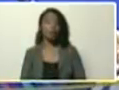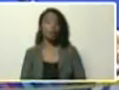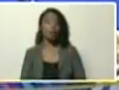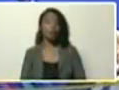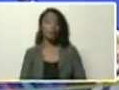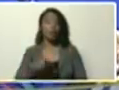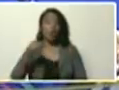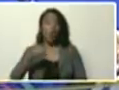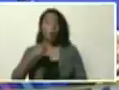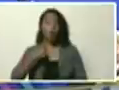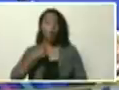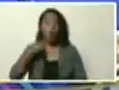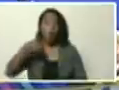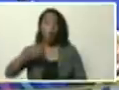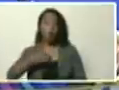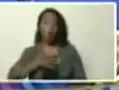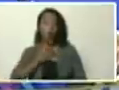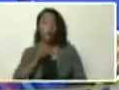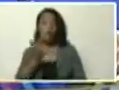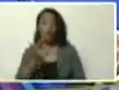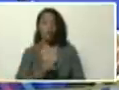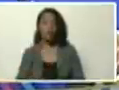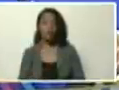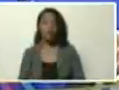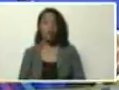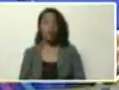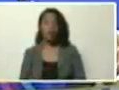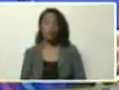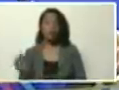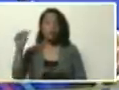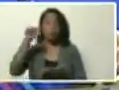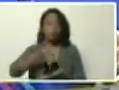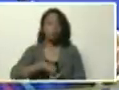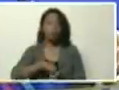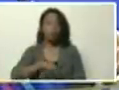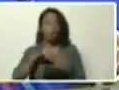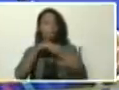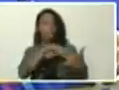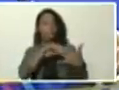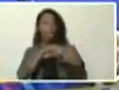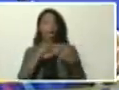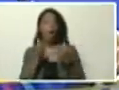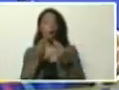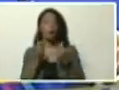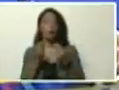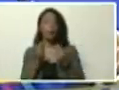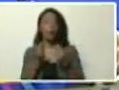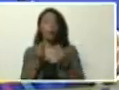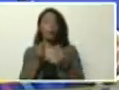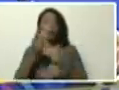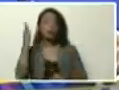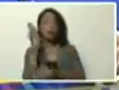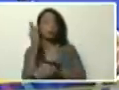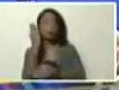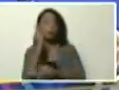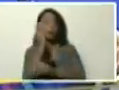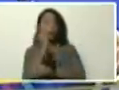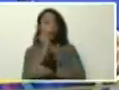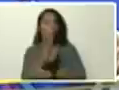Hoy puedo decir que en medio de la guerra económica, las sanciones